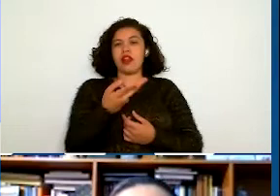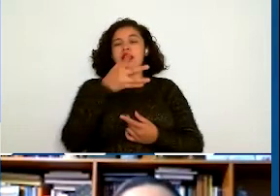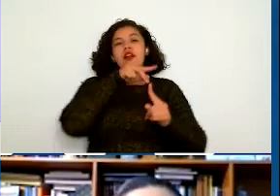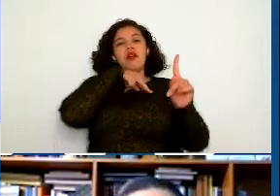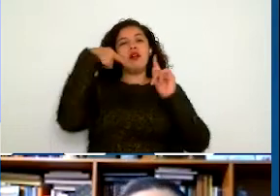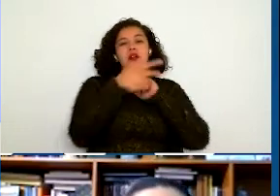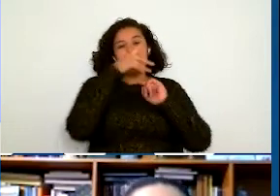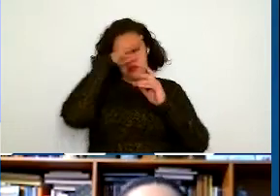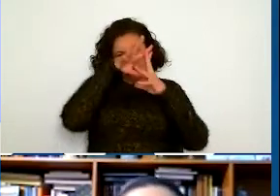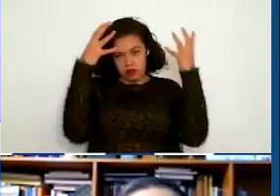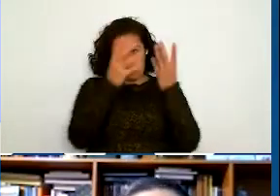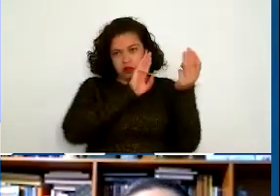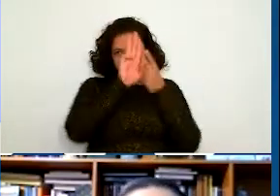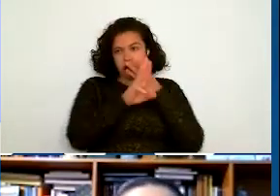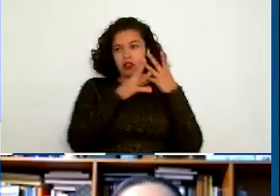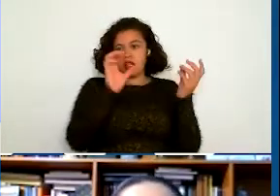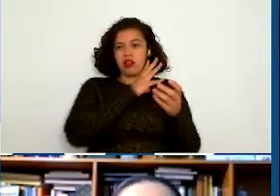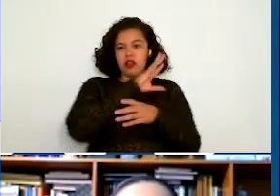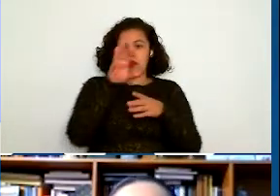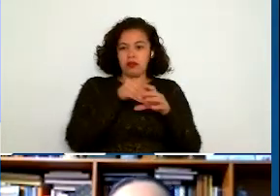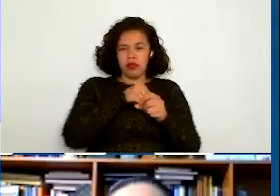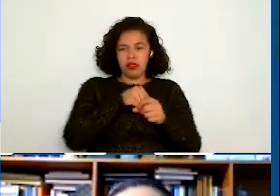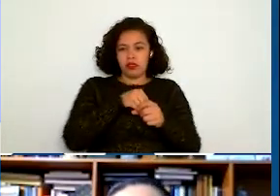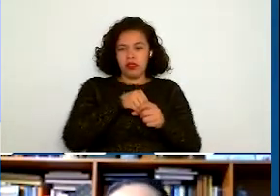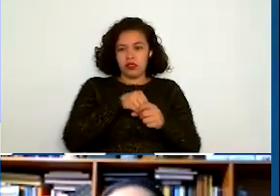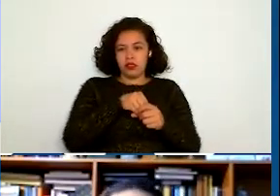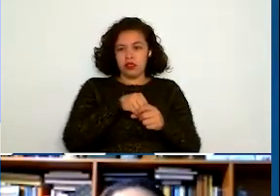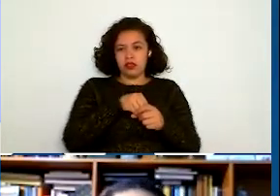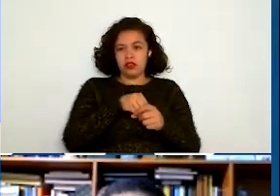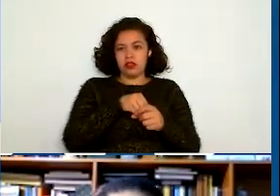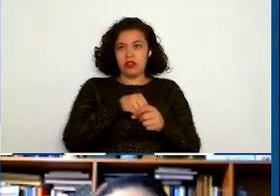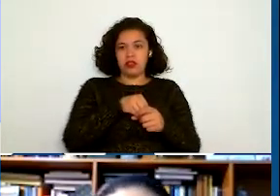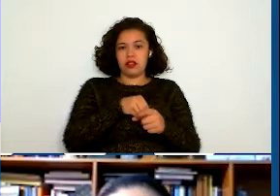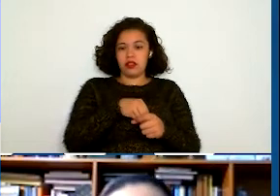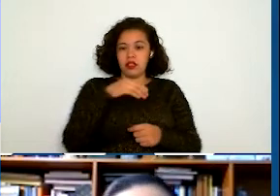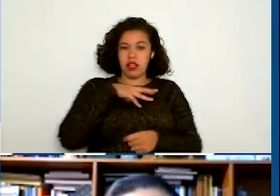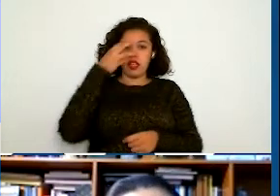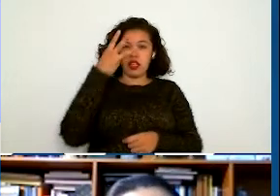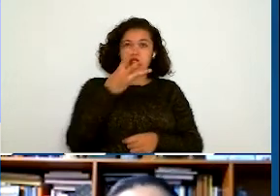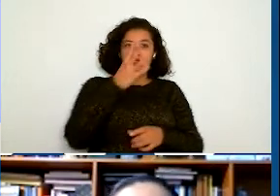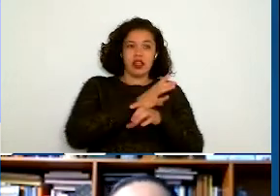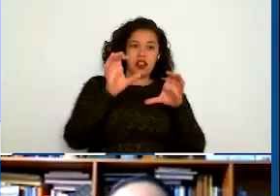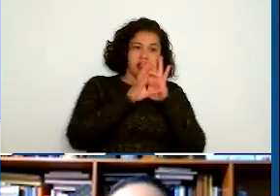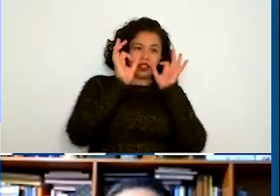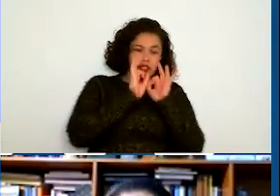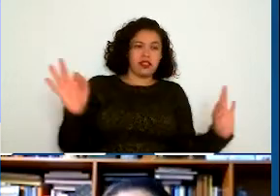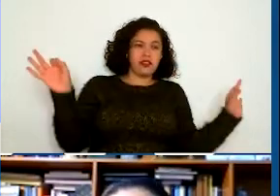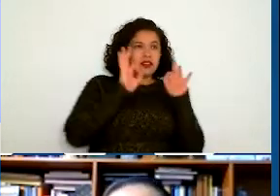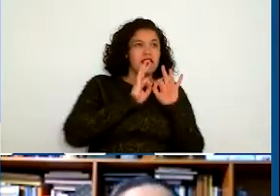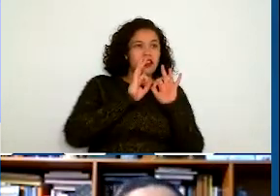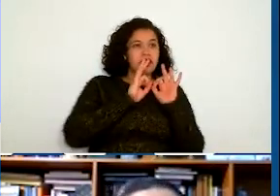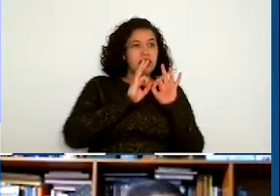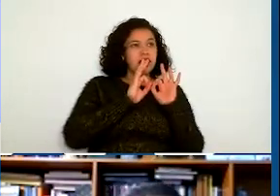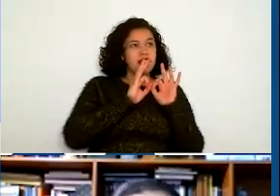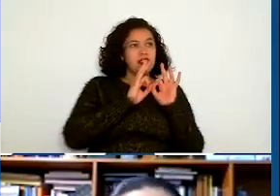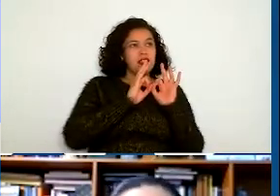global, es más plural, es integral. Trata de mirar al menos tres constructos importantes que se relacionan, que